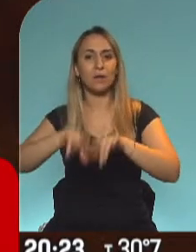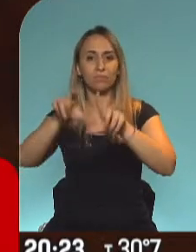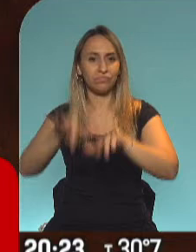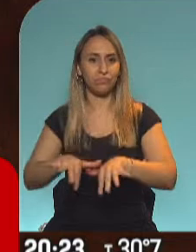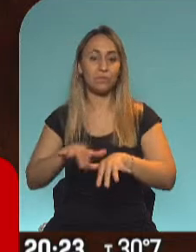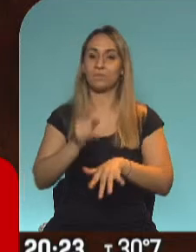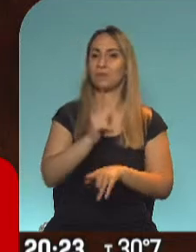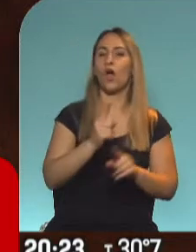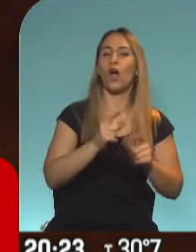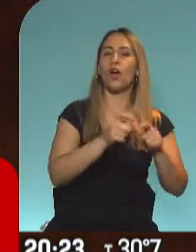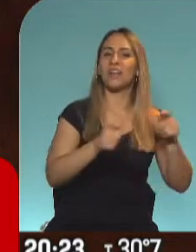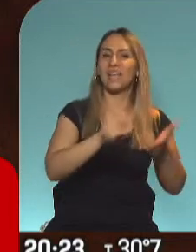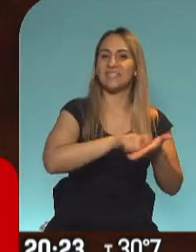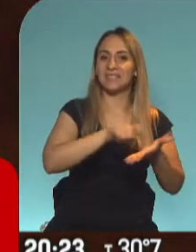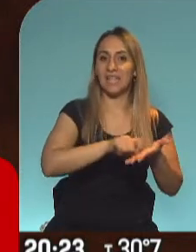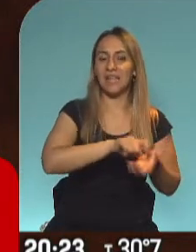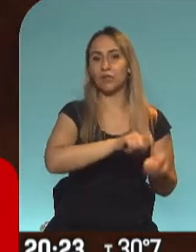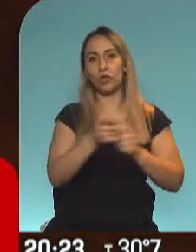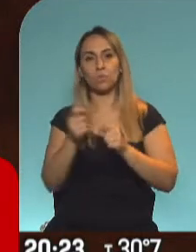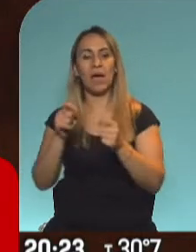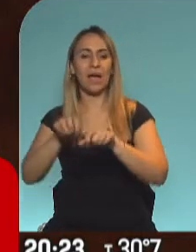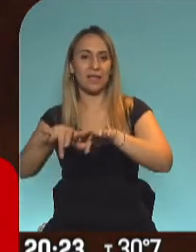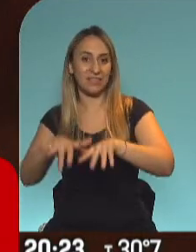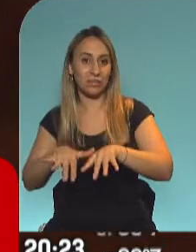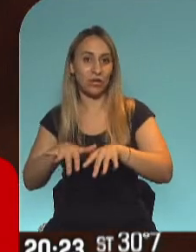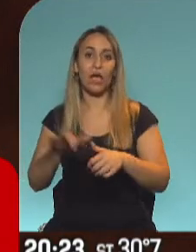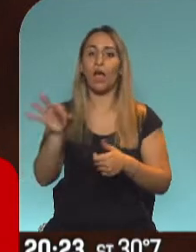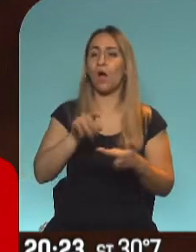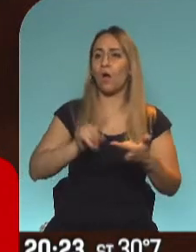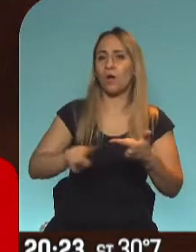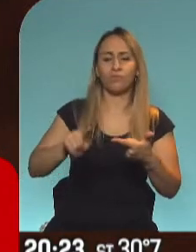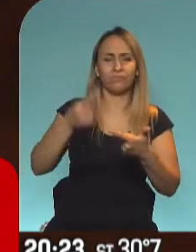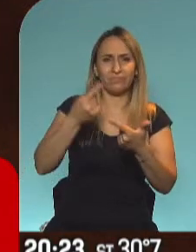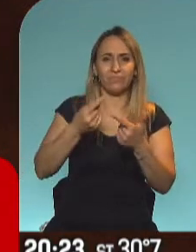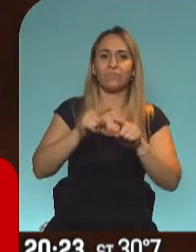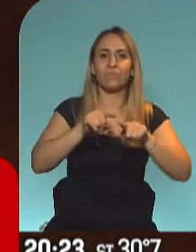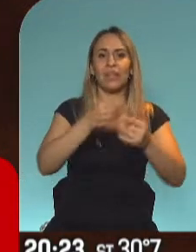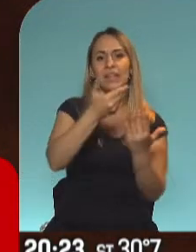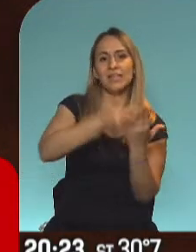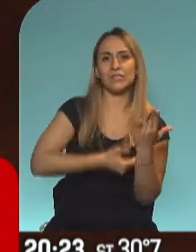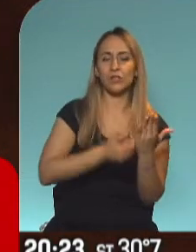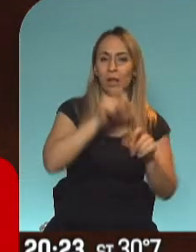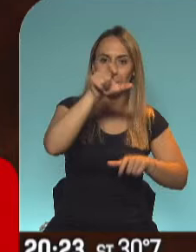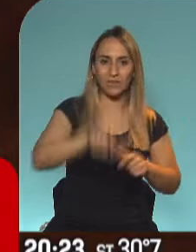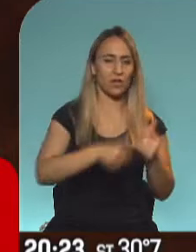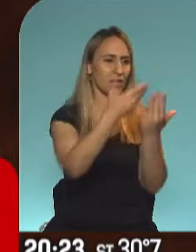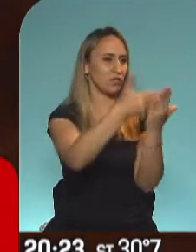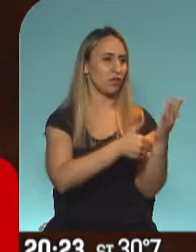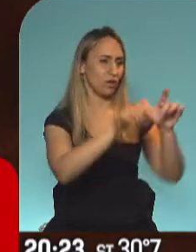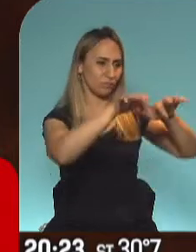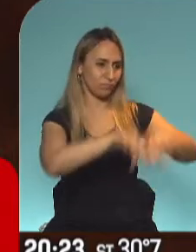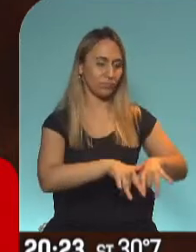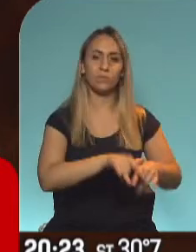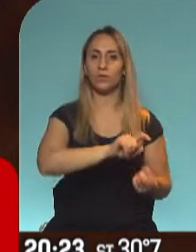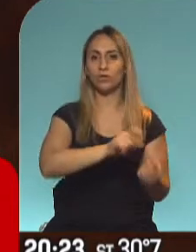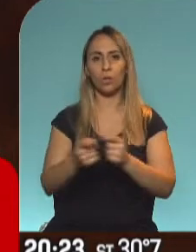electrónica, que ya se conoce, hasta la historia clínica única electrónica, y eso es para todo el país y va a demorar, por supuesto, hasta finalizar